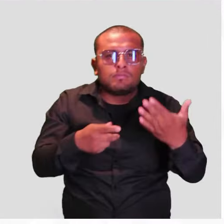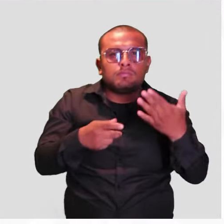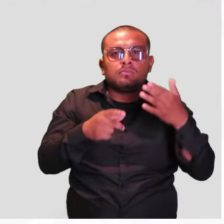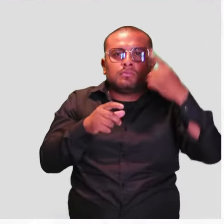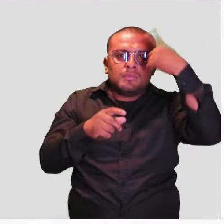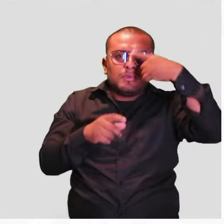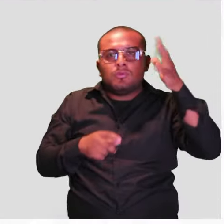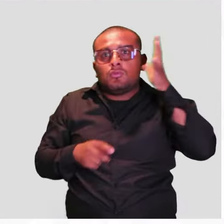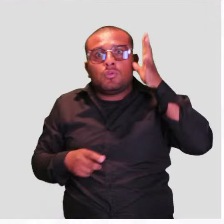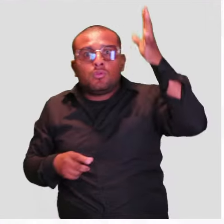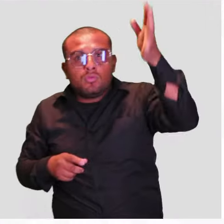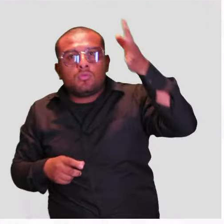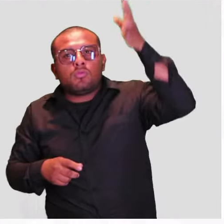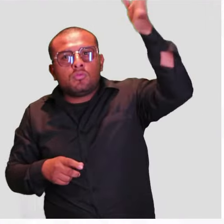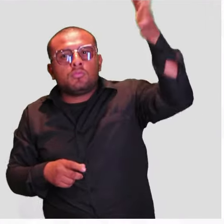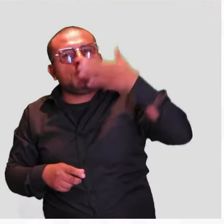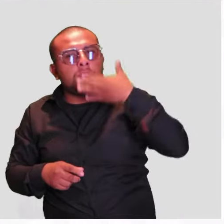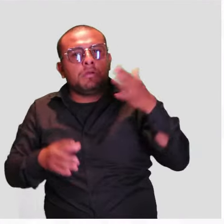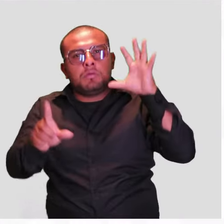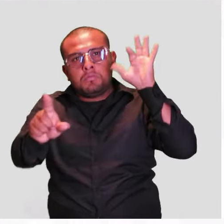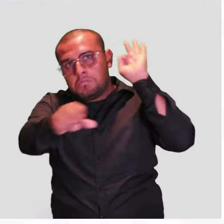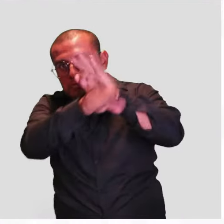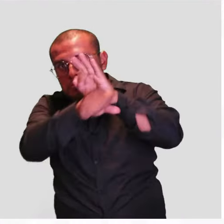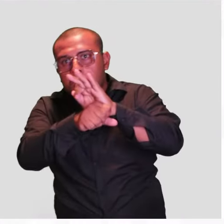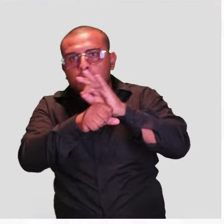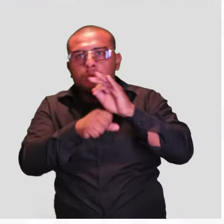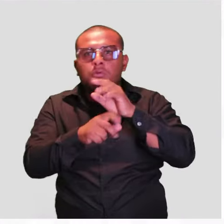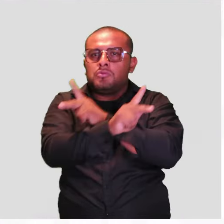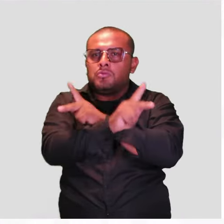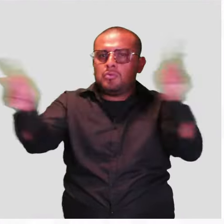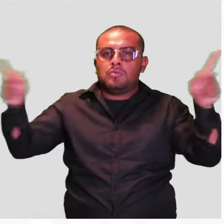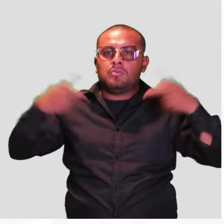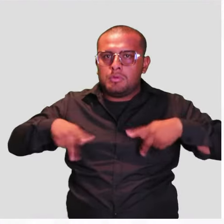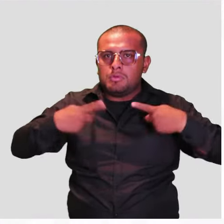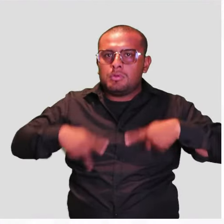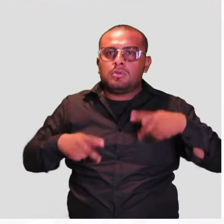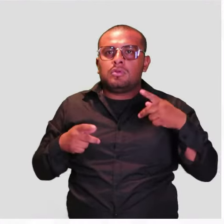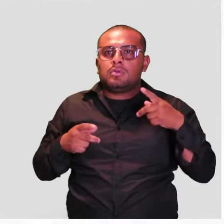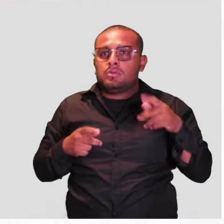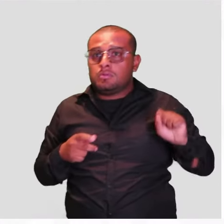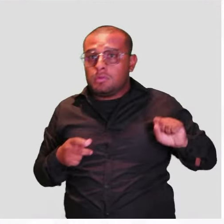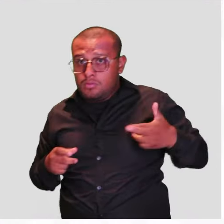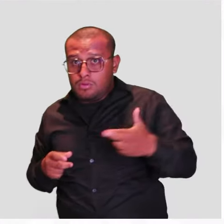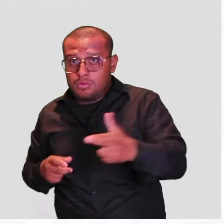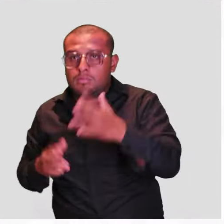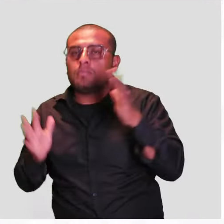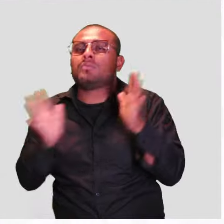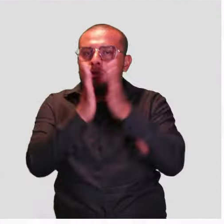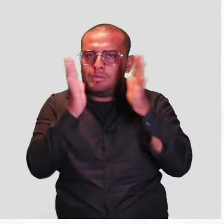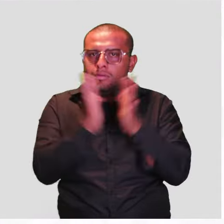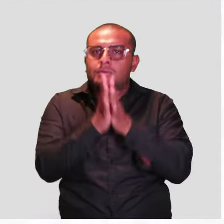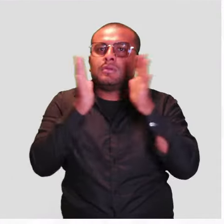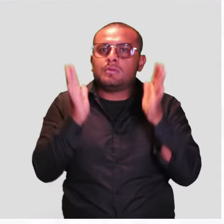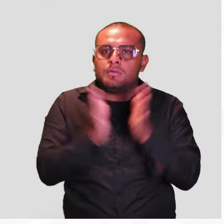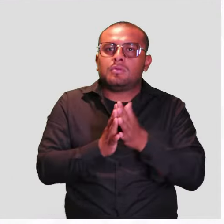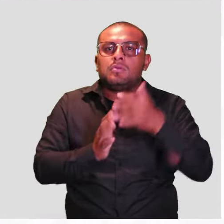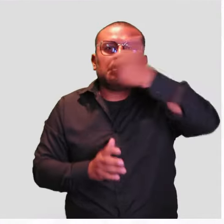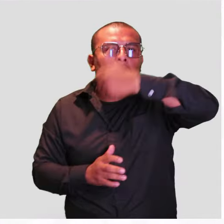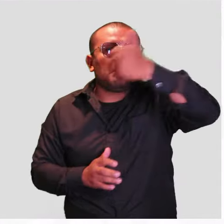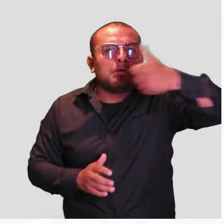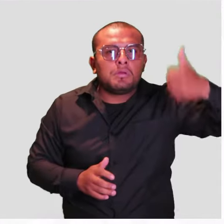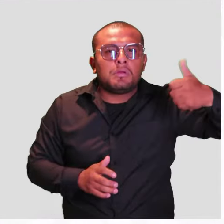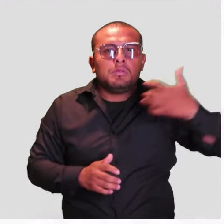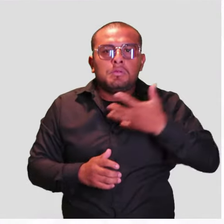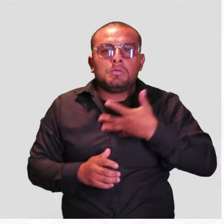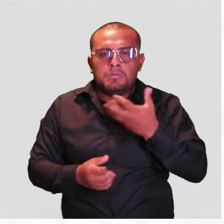aliento, donde participe toda la sociedad sanjuanense, representada por las diferentes expresiones, considerando